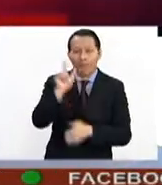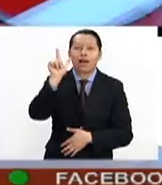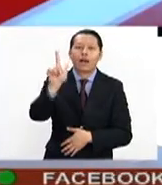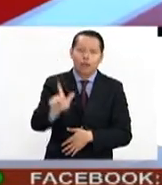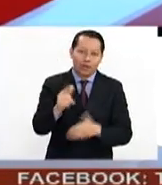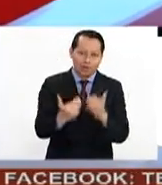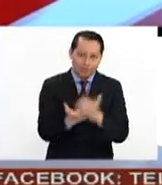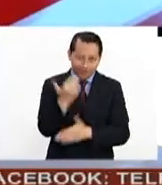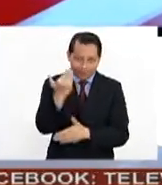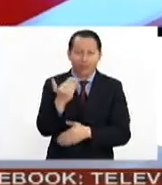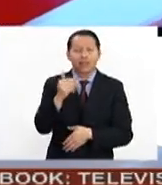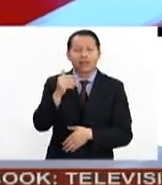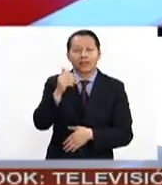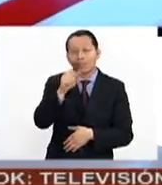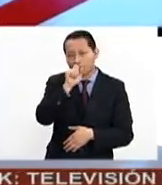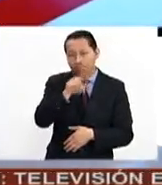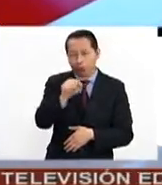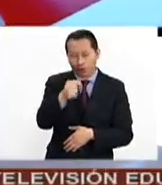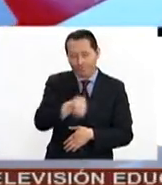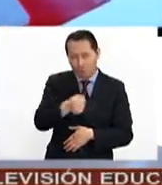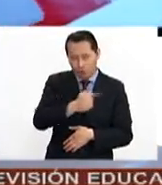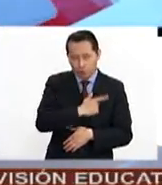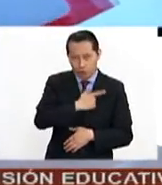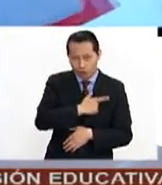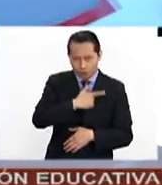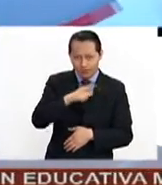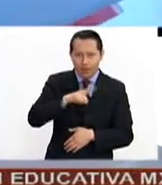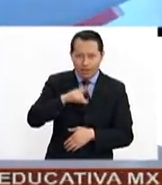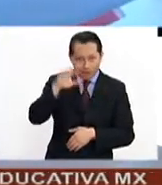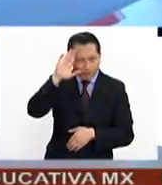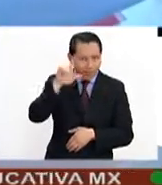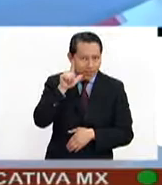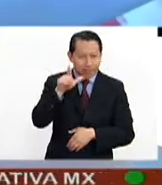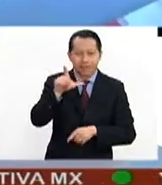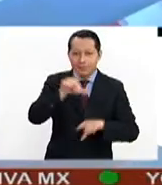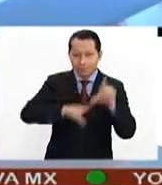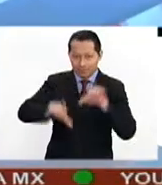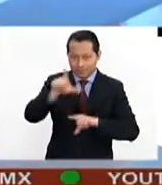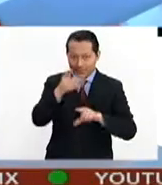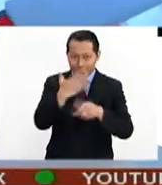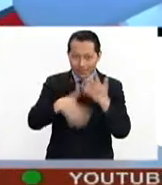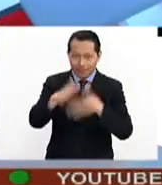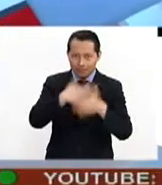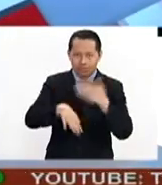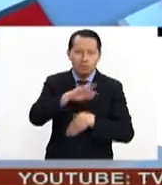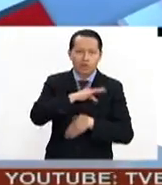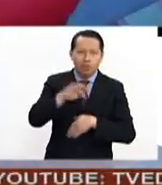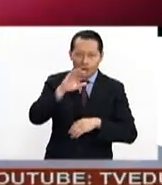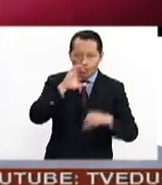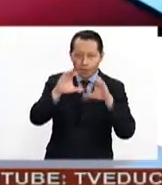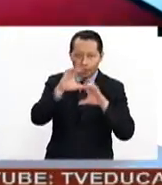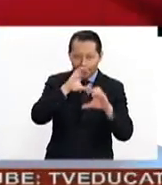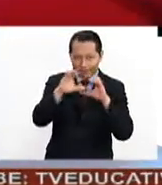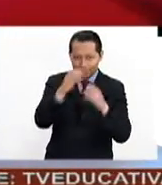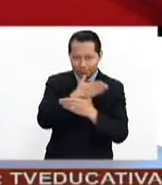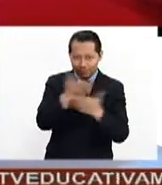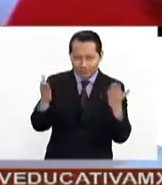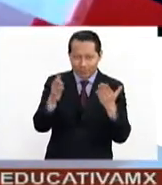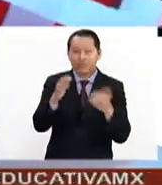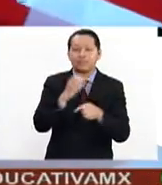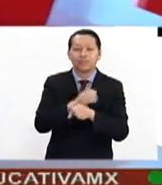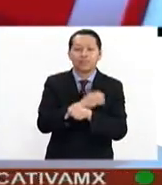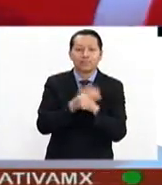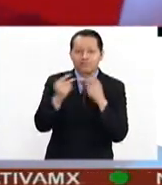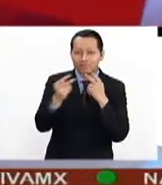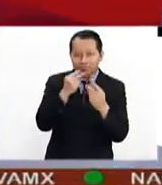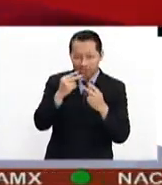mañana. Saludo con mucho gusto a Miguel González, quien se encuentra en la lengua de señas mexicana y nos permite comunicarnos también con ustedes. Acompáñenos,